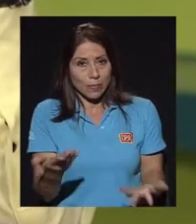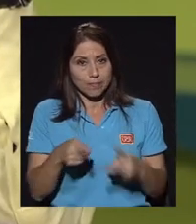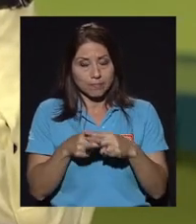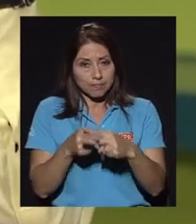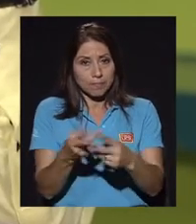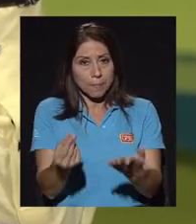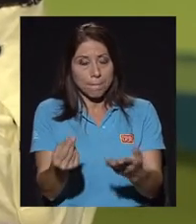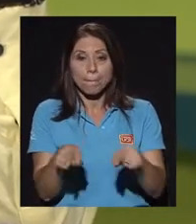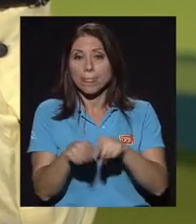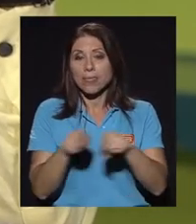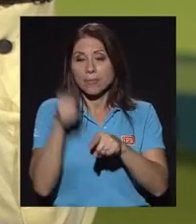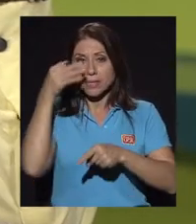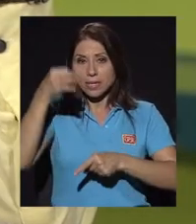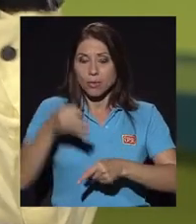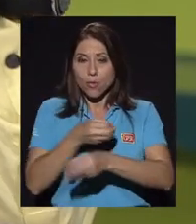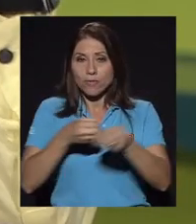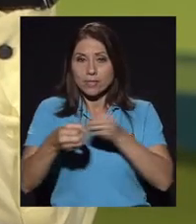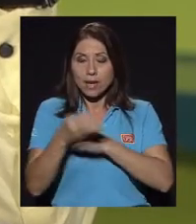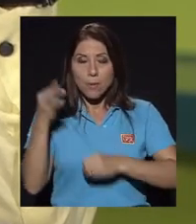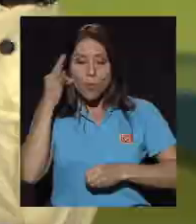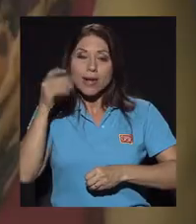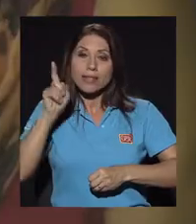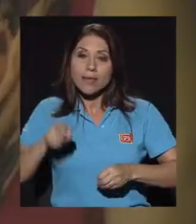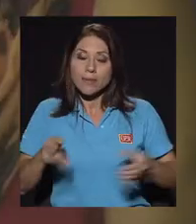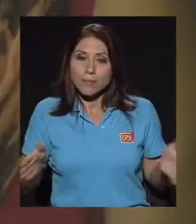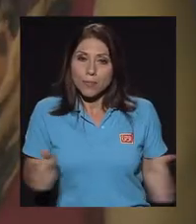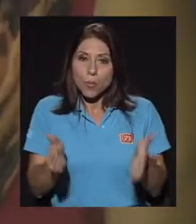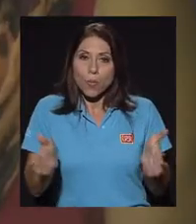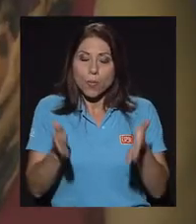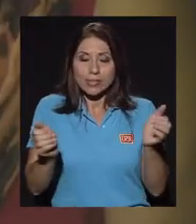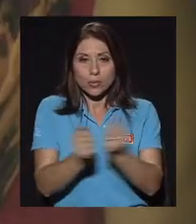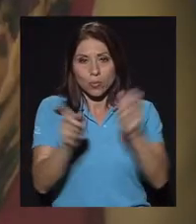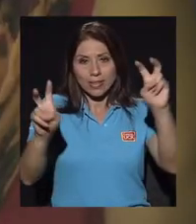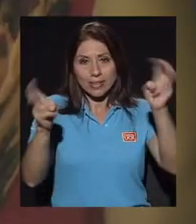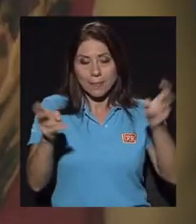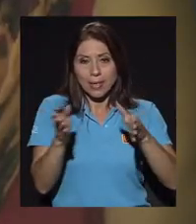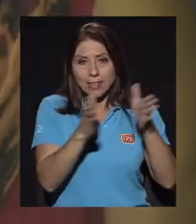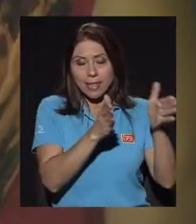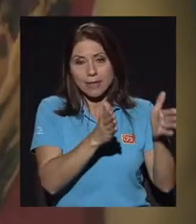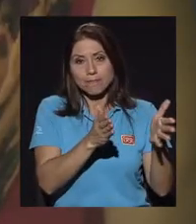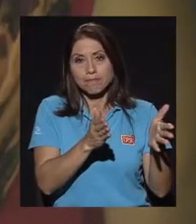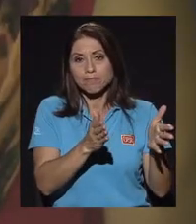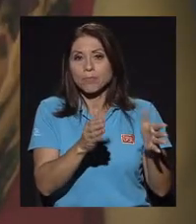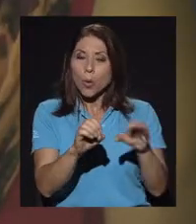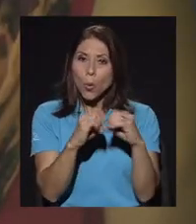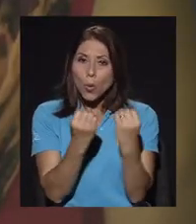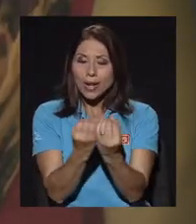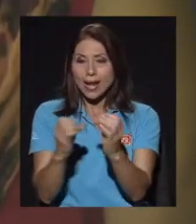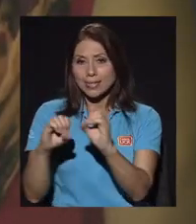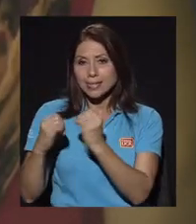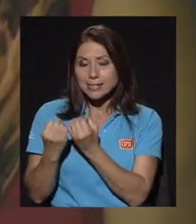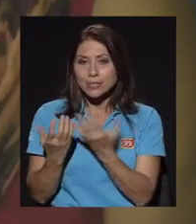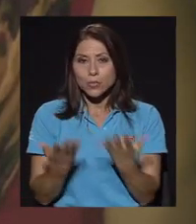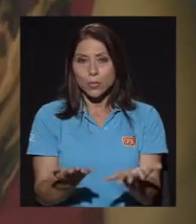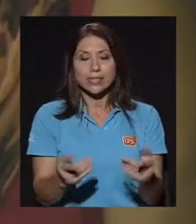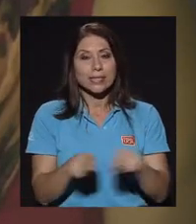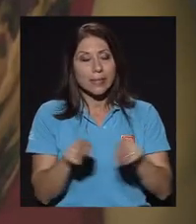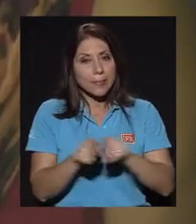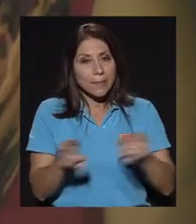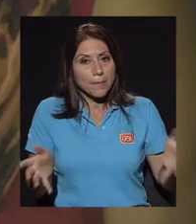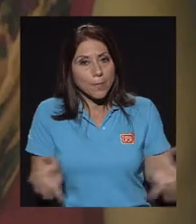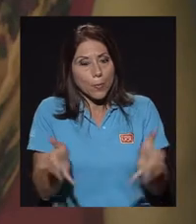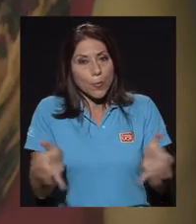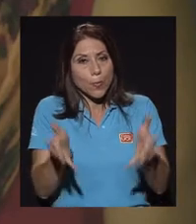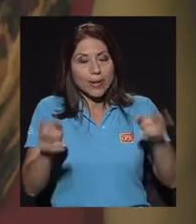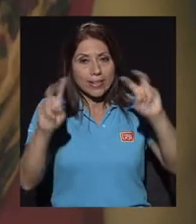también de que la Oficina de la Mujer tiene que promoverse en el tema de organizaciones y promover el tema de